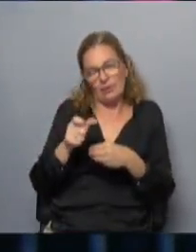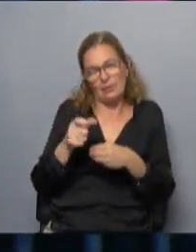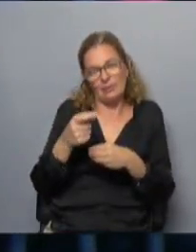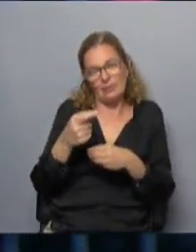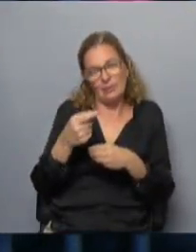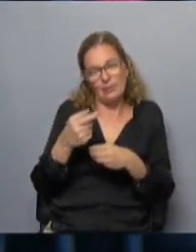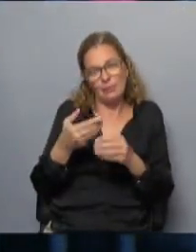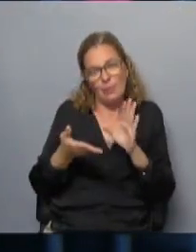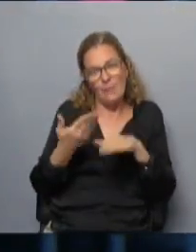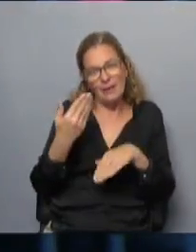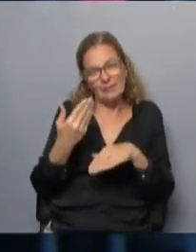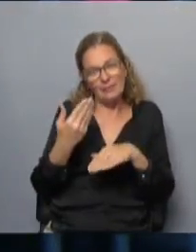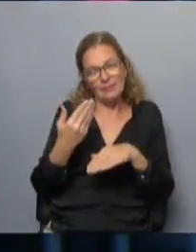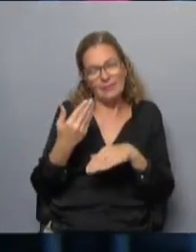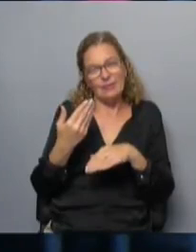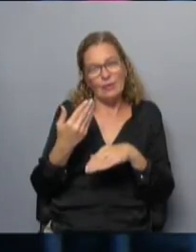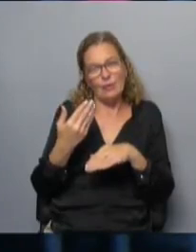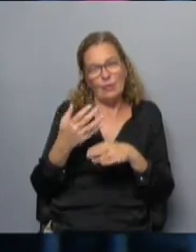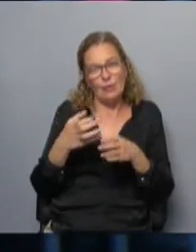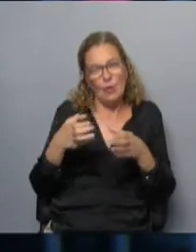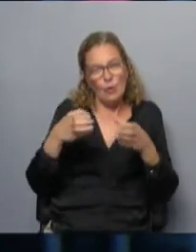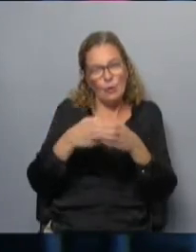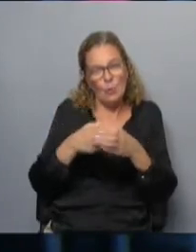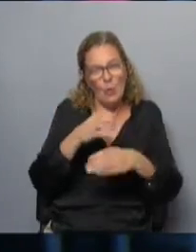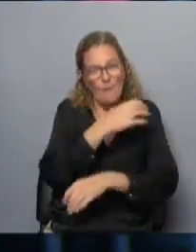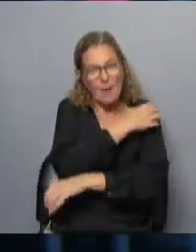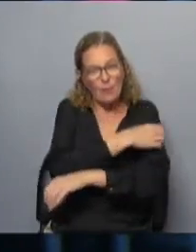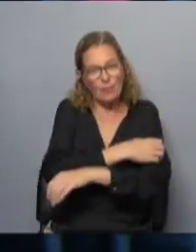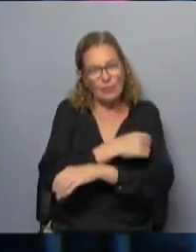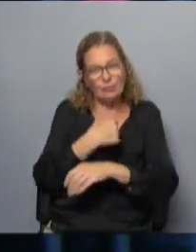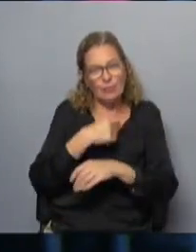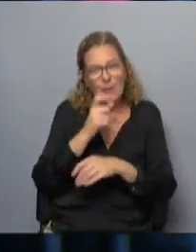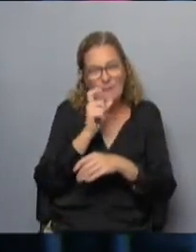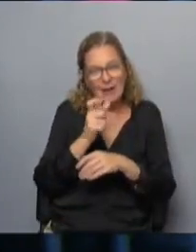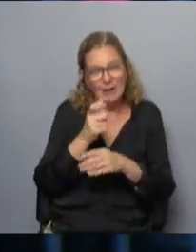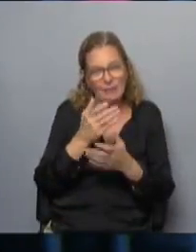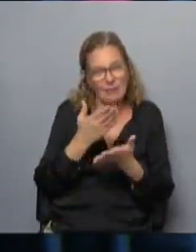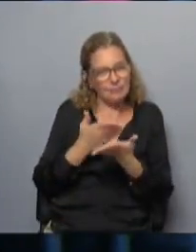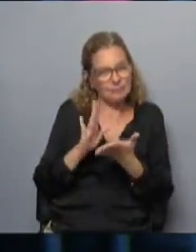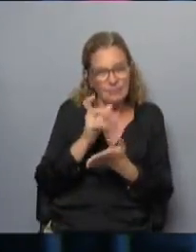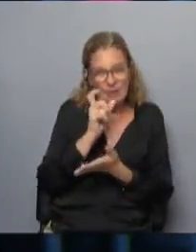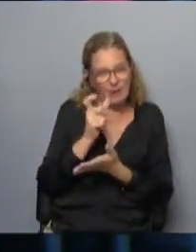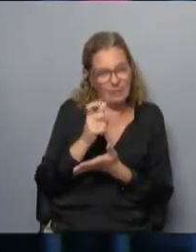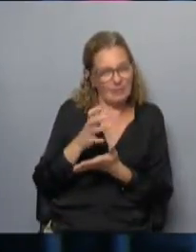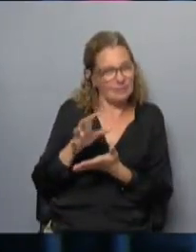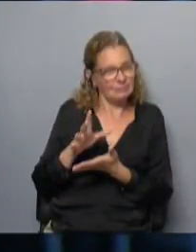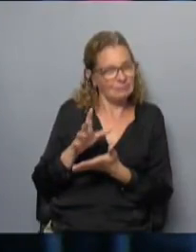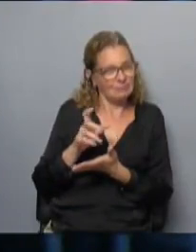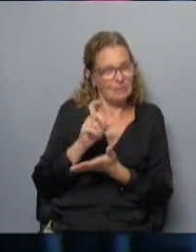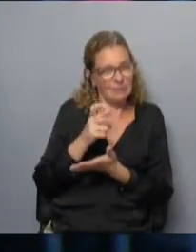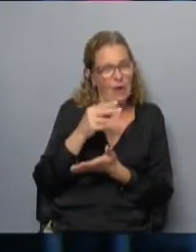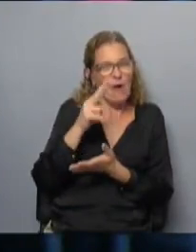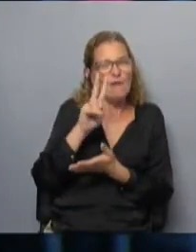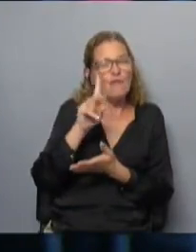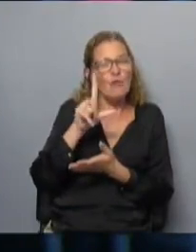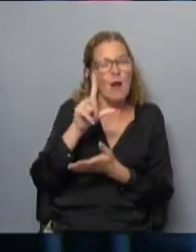mucho más con los iconos con los sectores más pobres está sola palabra vulnerable también es una la detesto un